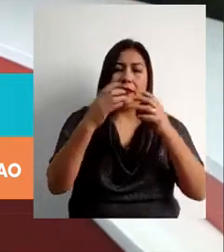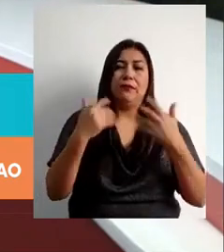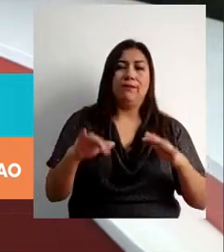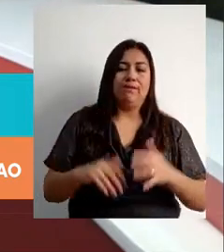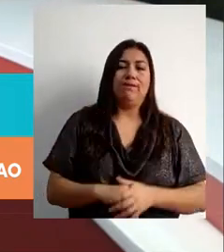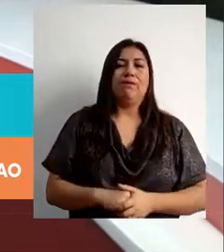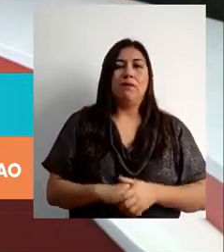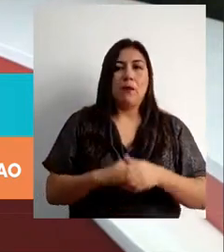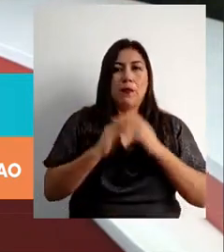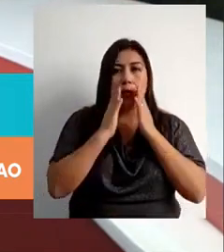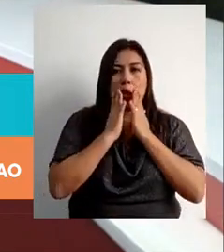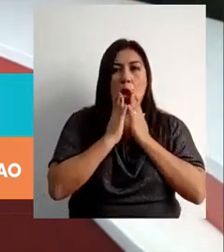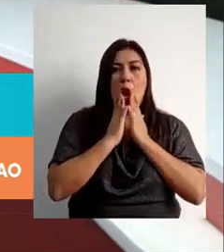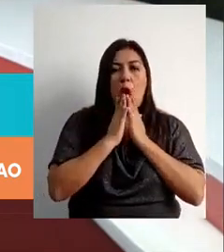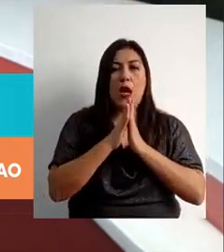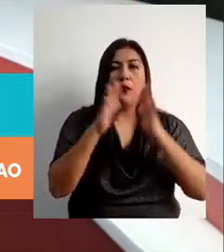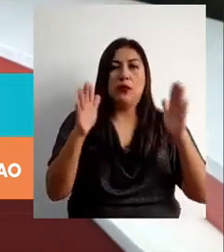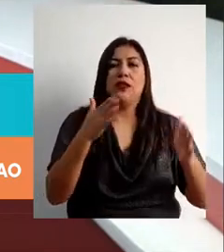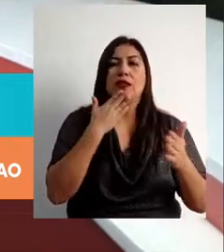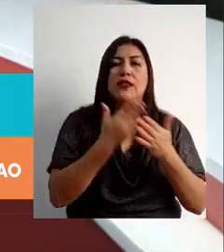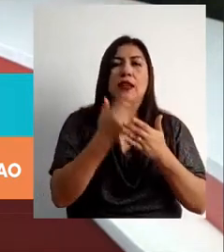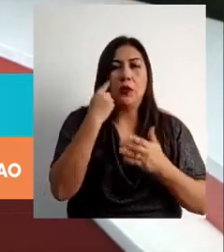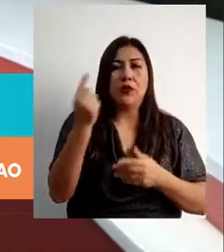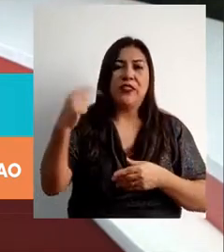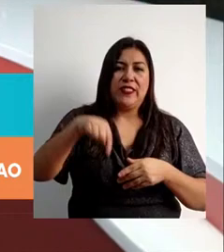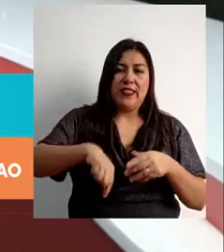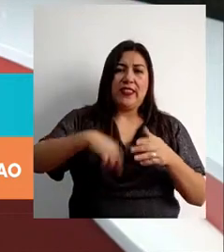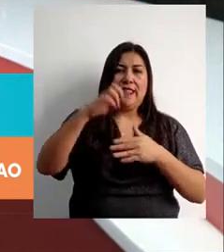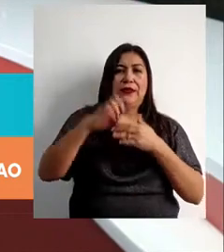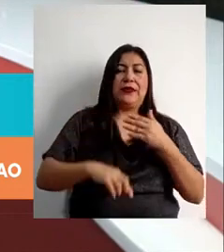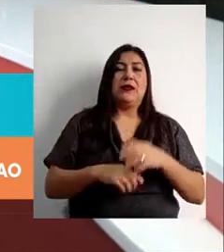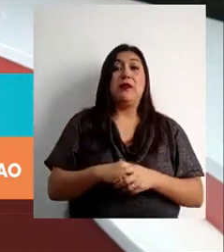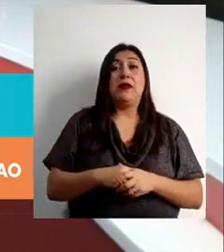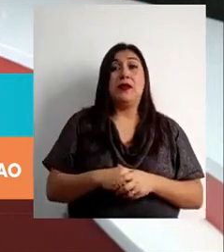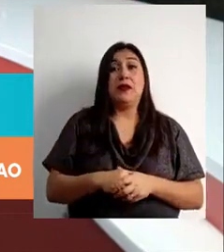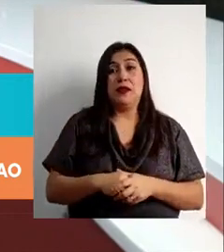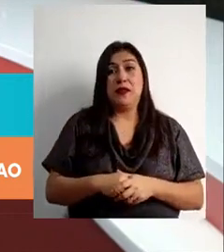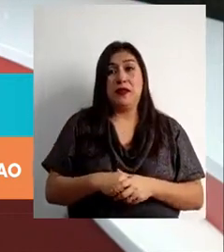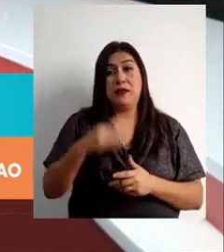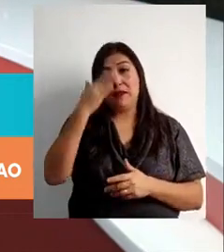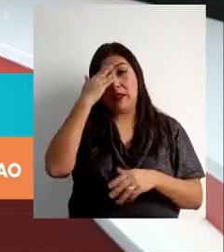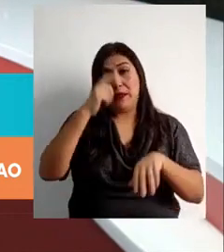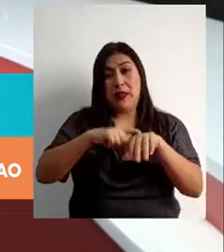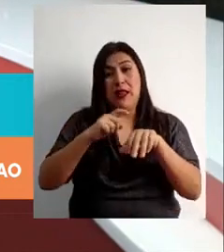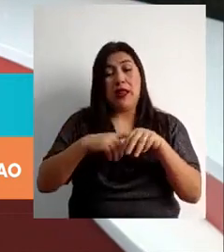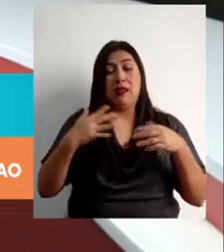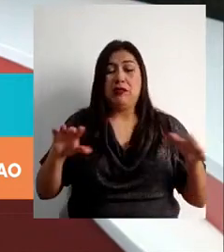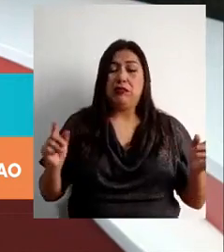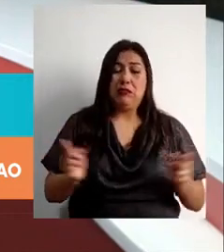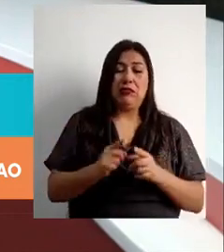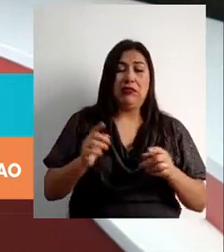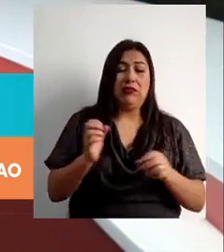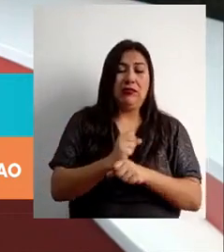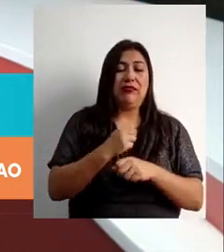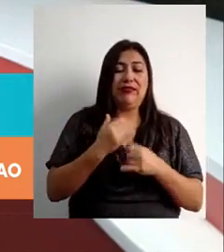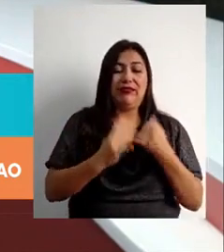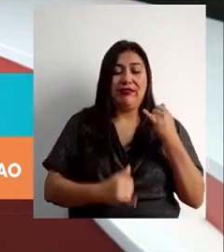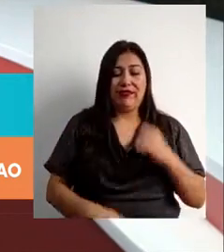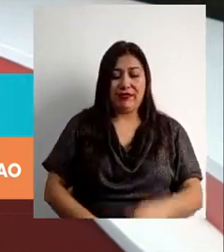Y muchas gracias por estar con nosotros. Tú sabes que acá es rapidísimo, se nos ve el tiempo. Hay muchas cosas más que